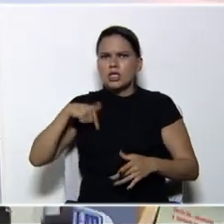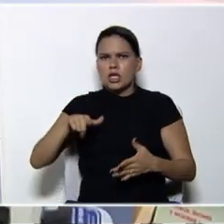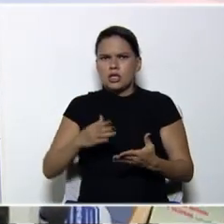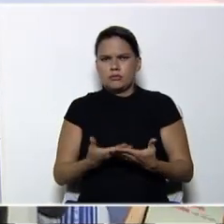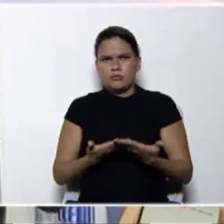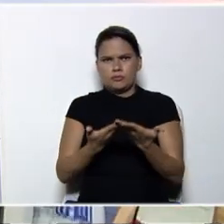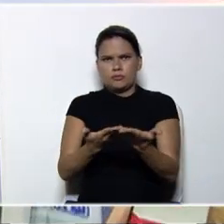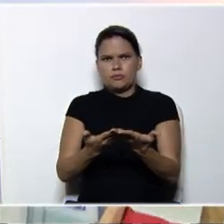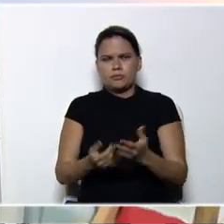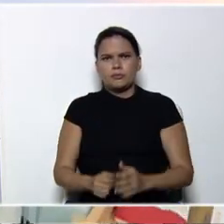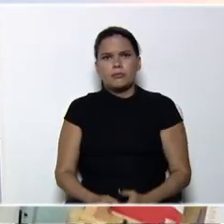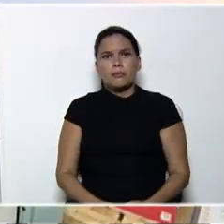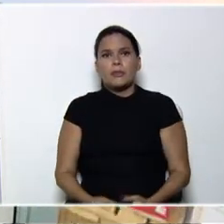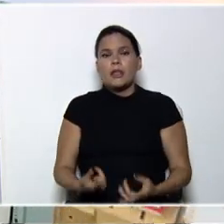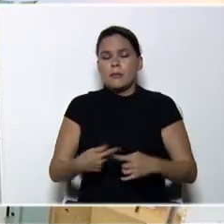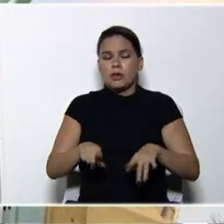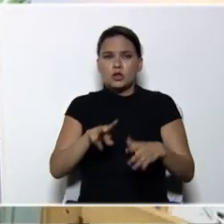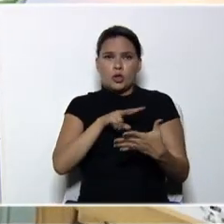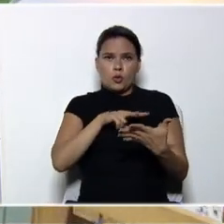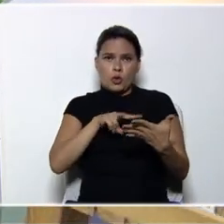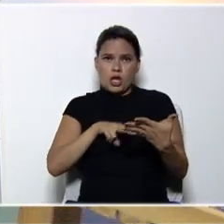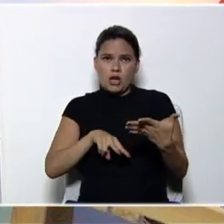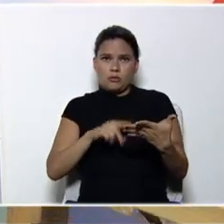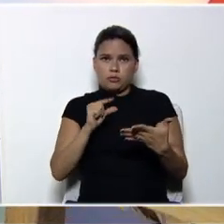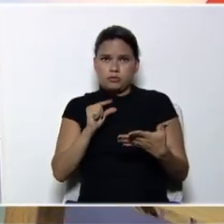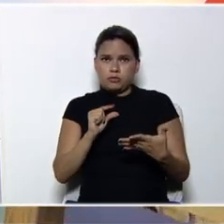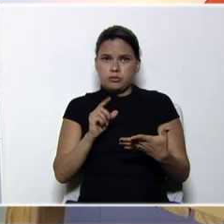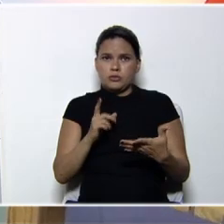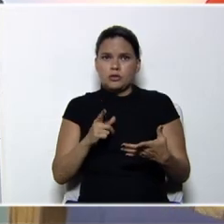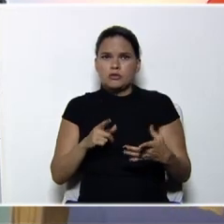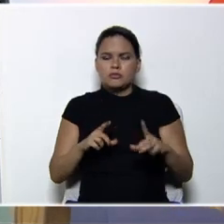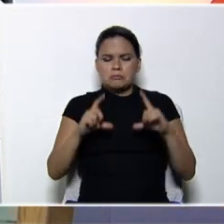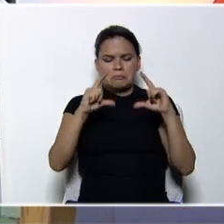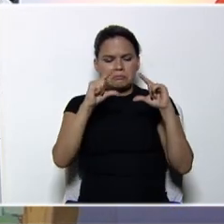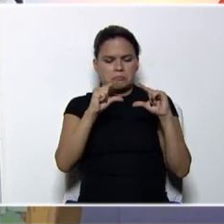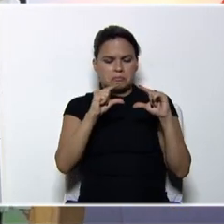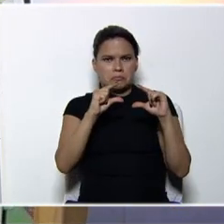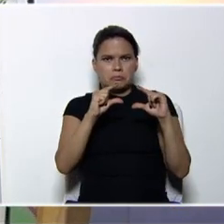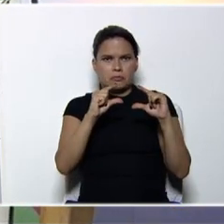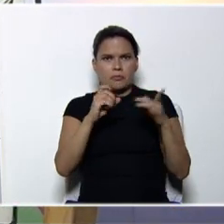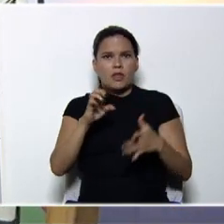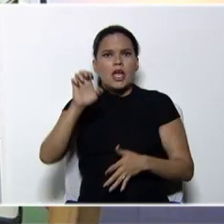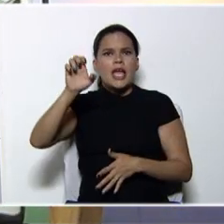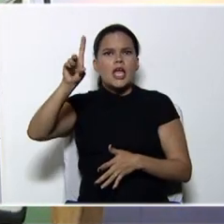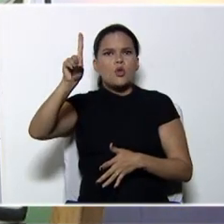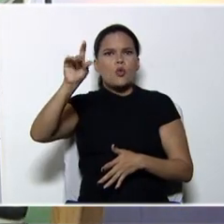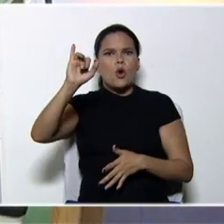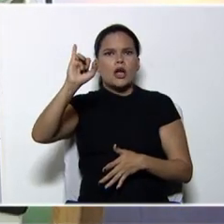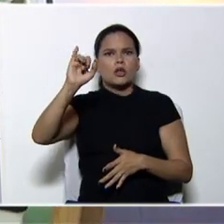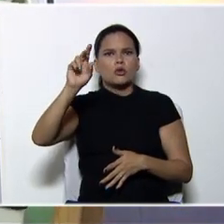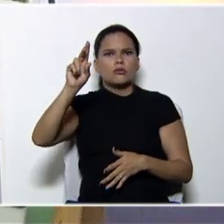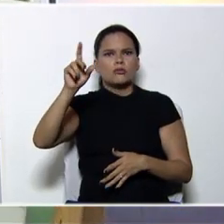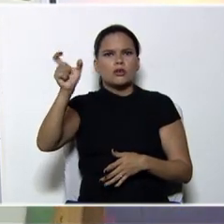físico, pero se los voy a leer por acá, que es una cita de Eduardo Galeano. Fíjense lo que